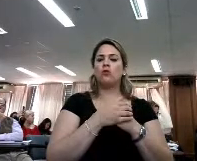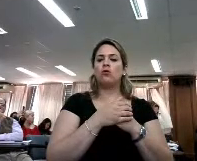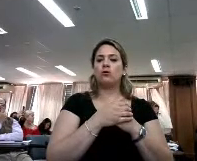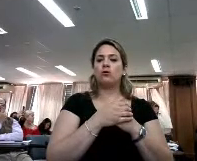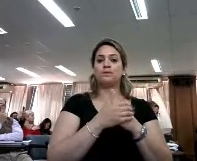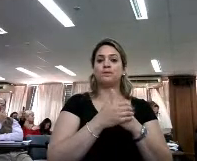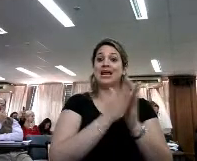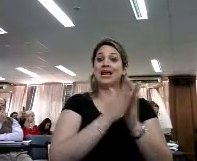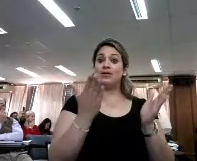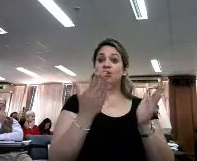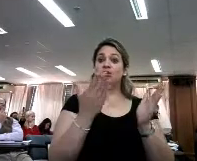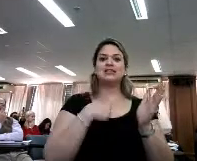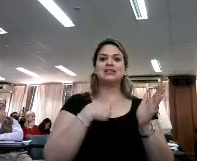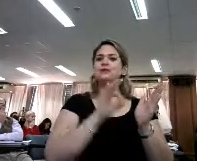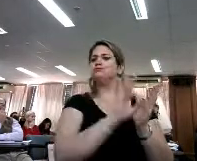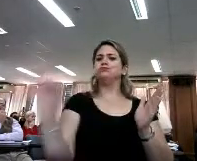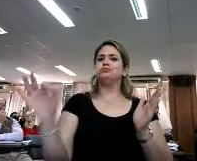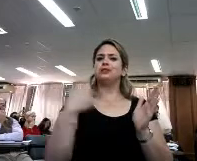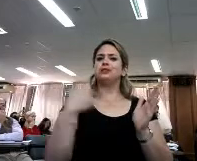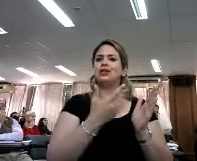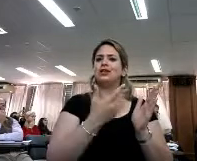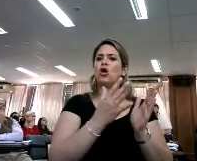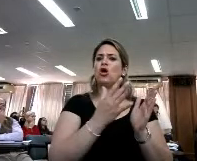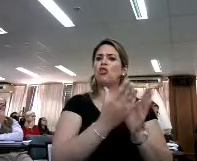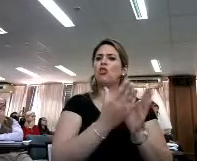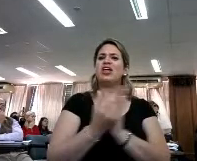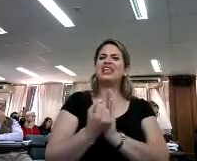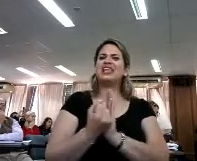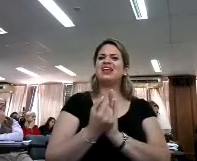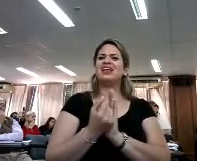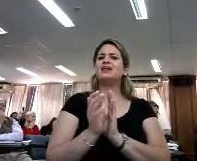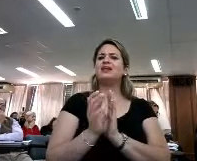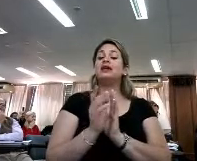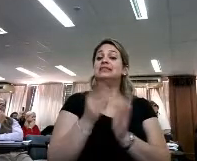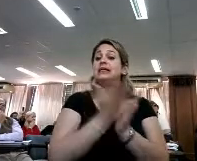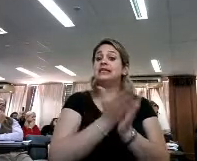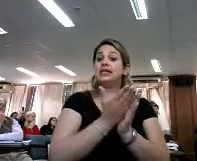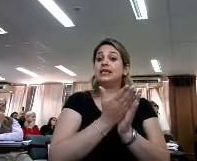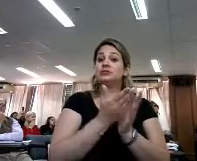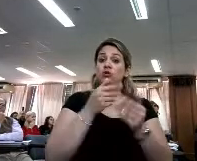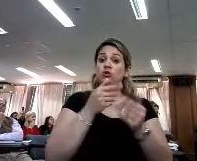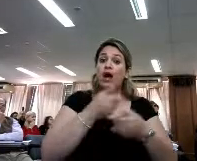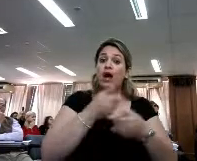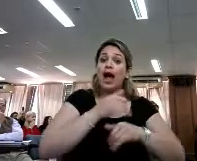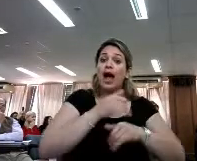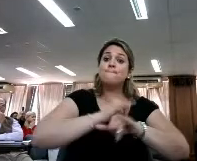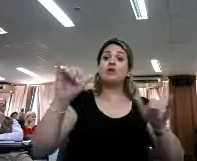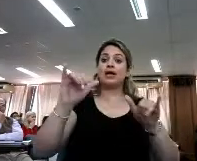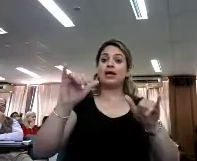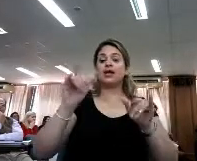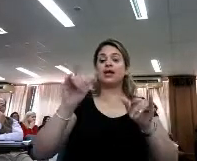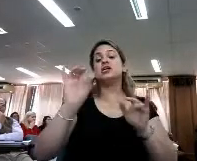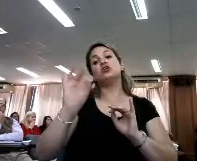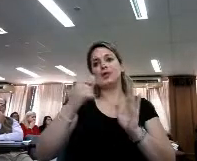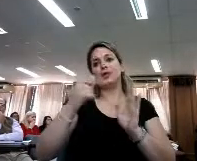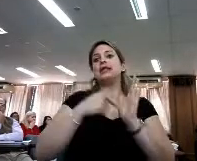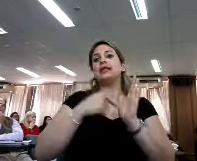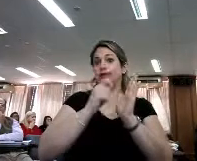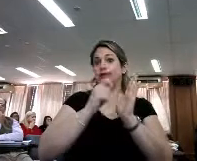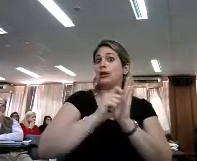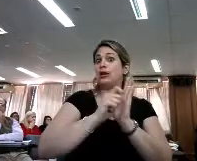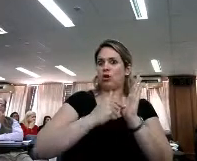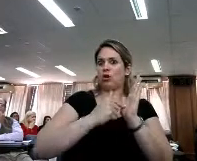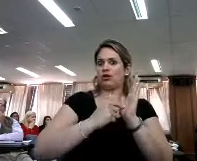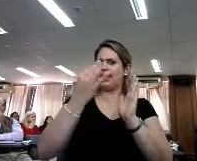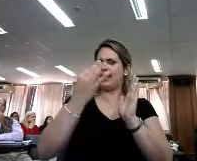revistas, en ningún caso te retienen, o en muy pocos casos, el derecho a publicación, salvo que te lo pongan específico. Y si te lo